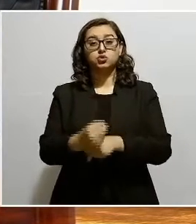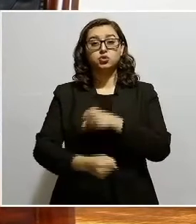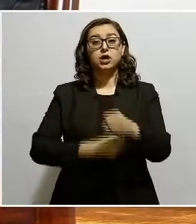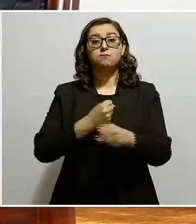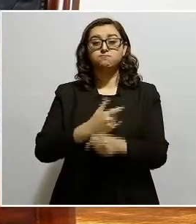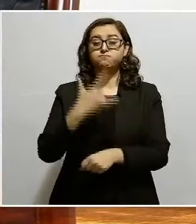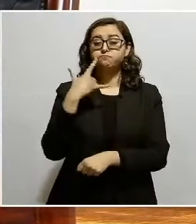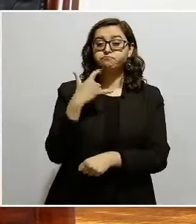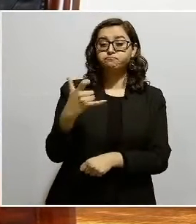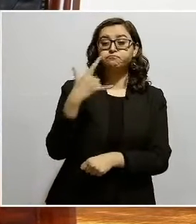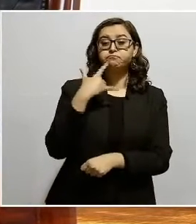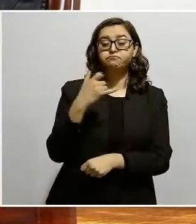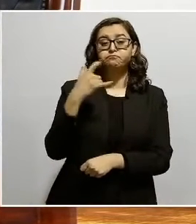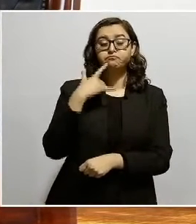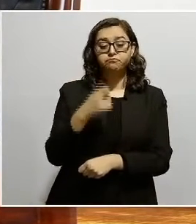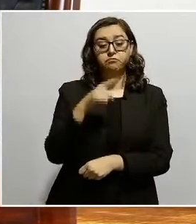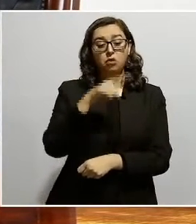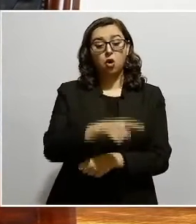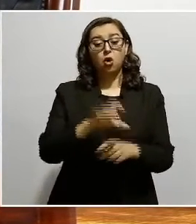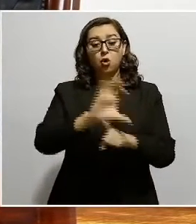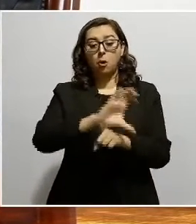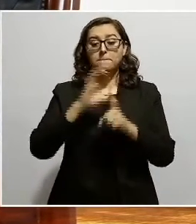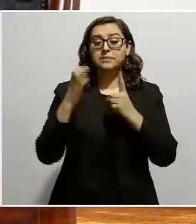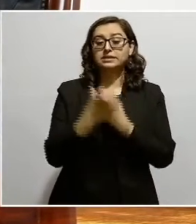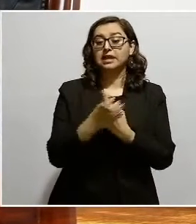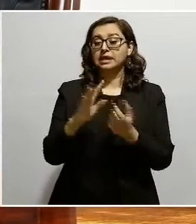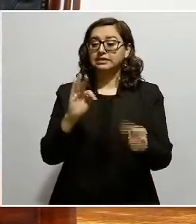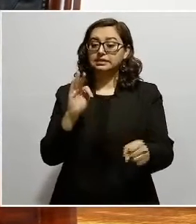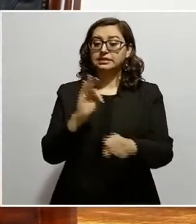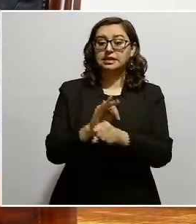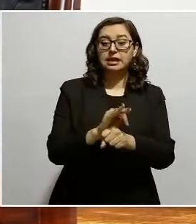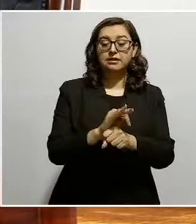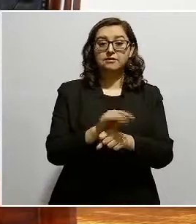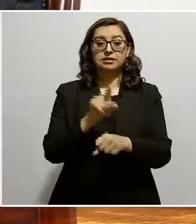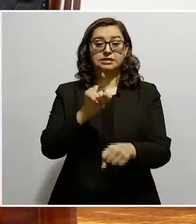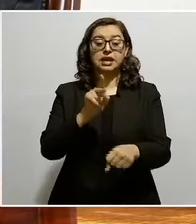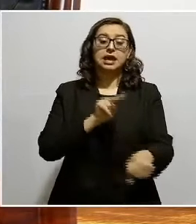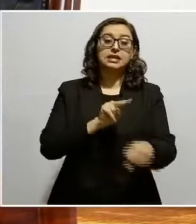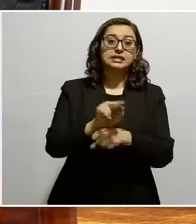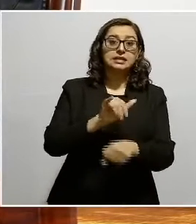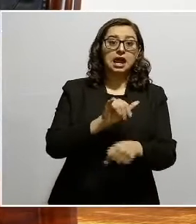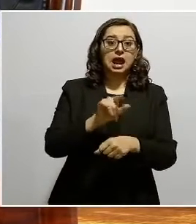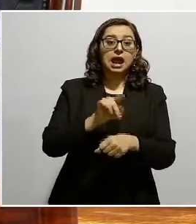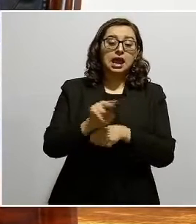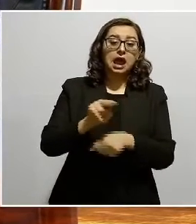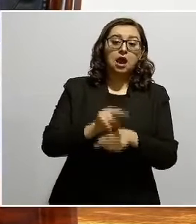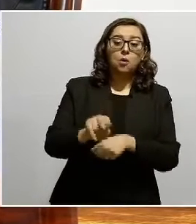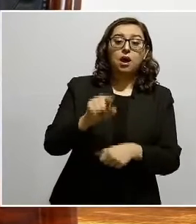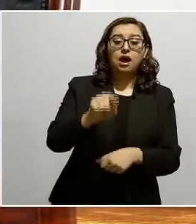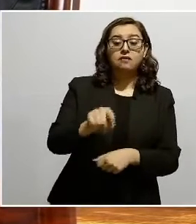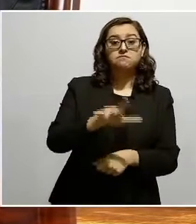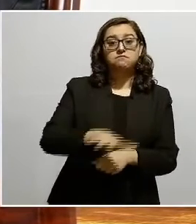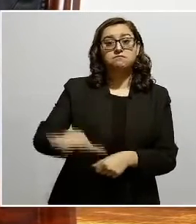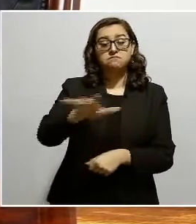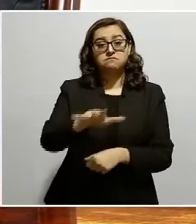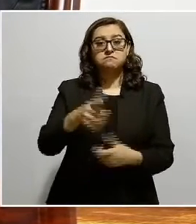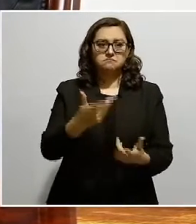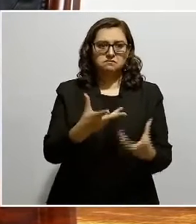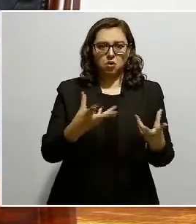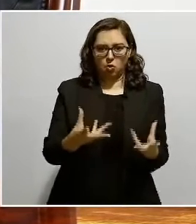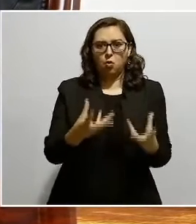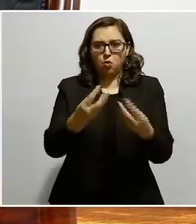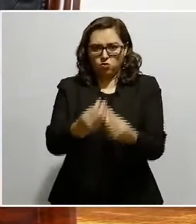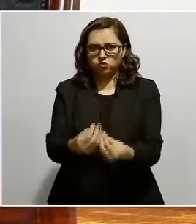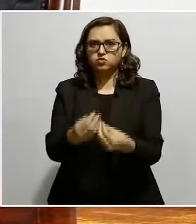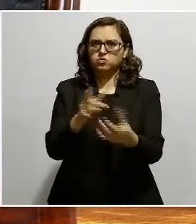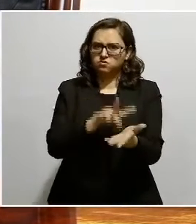del Comité en Defensa y Solidaridad con el pueblo de Nicaragua durante la dictadura de Somoza, y